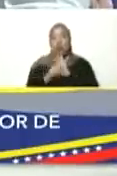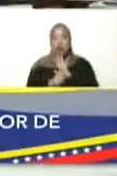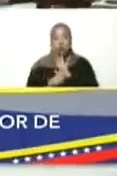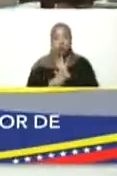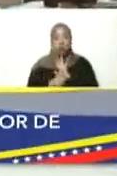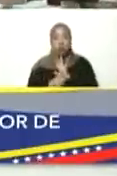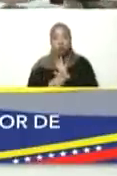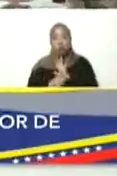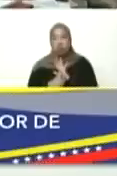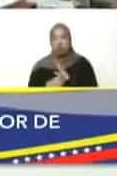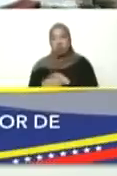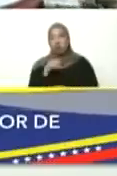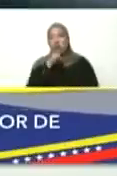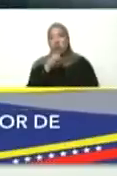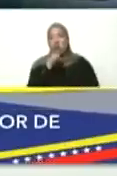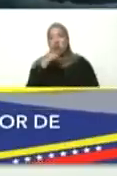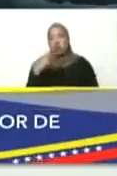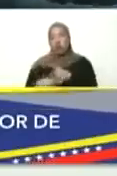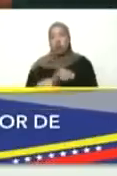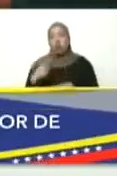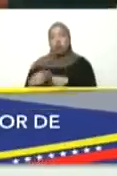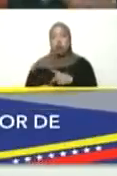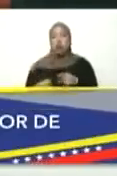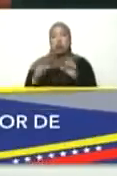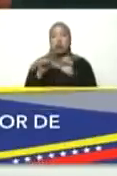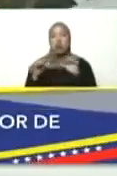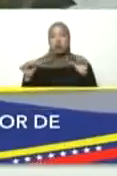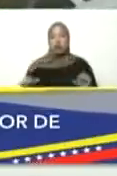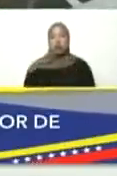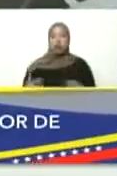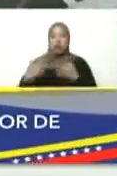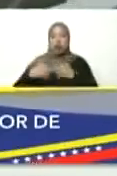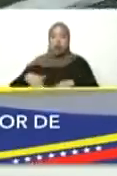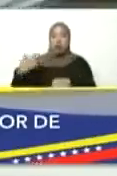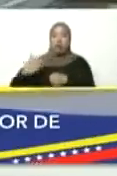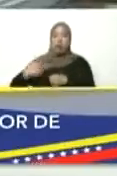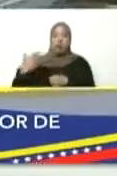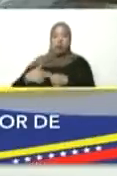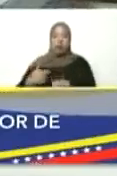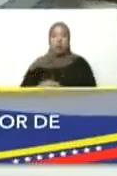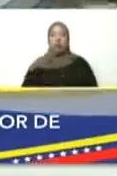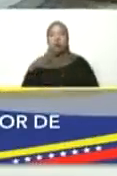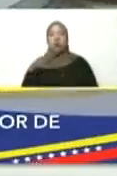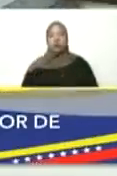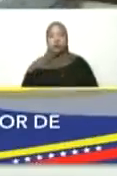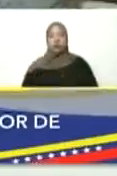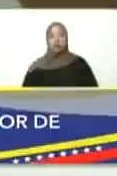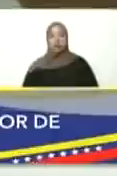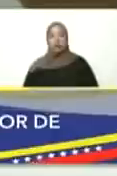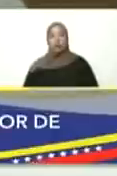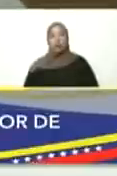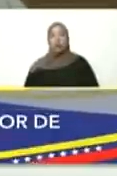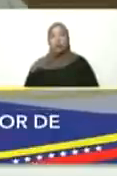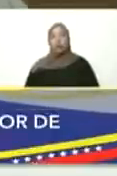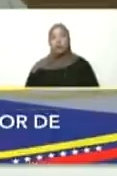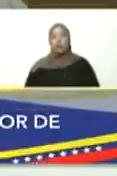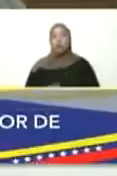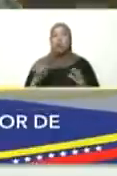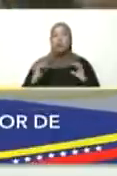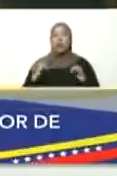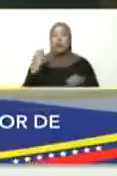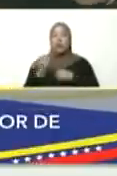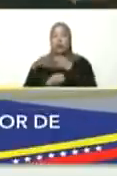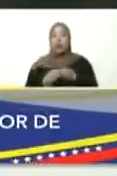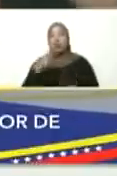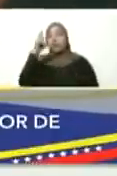indolencia, producto del modelo rentista petrolero, que estaba todavía en pleno auge en